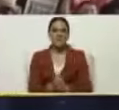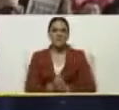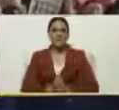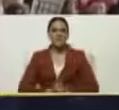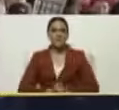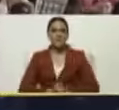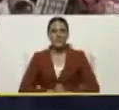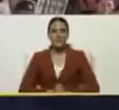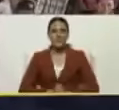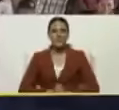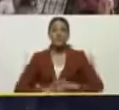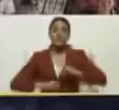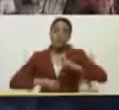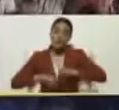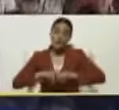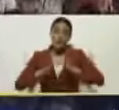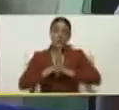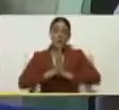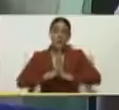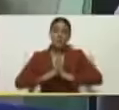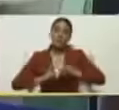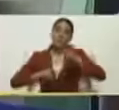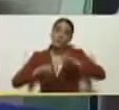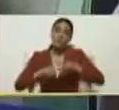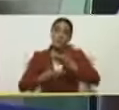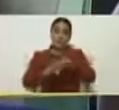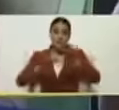Vamos a sentarnos, compañeros.